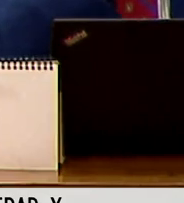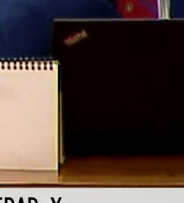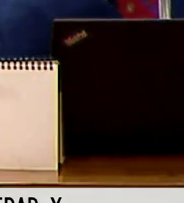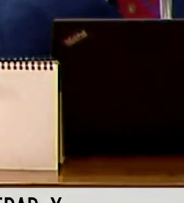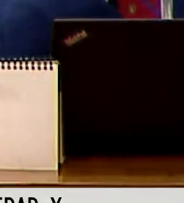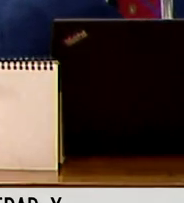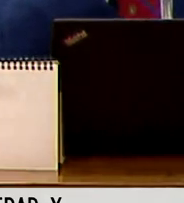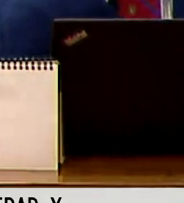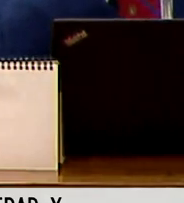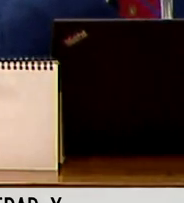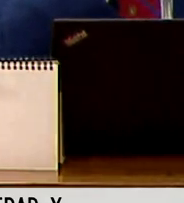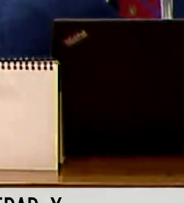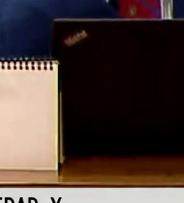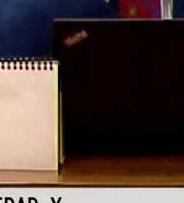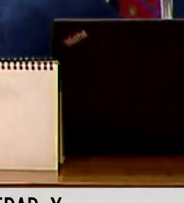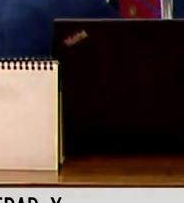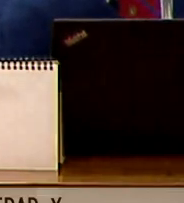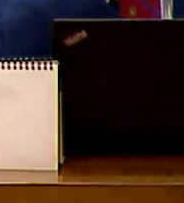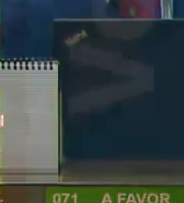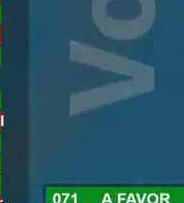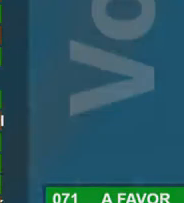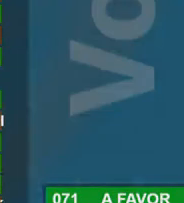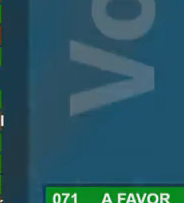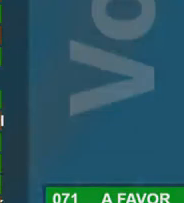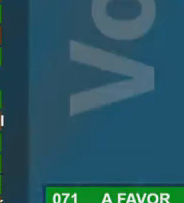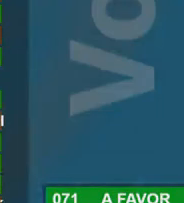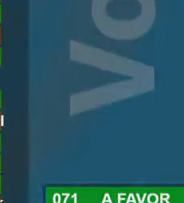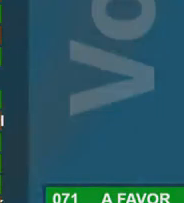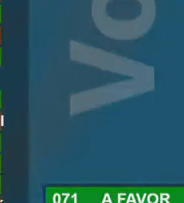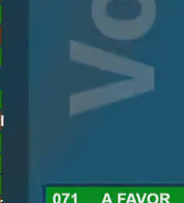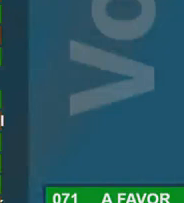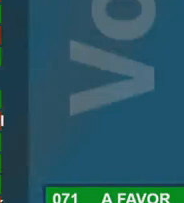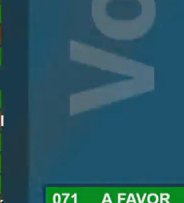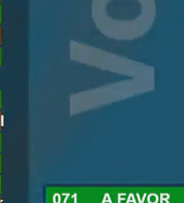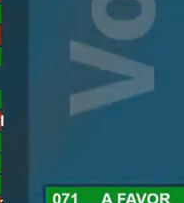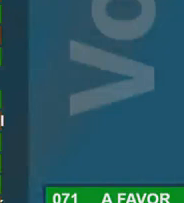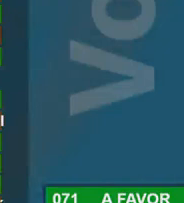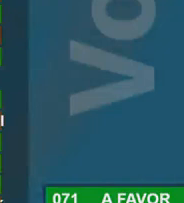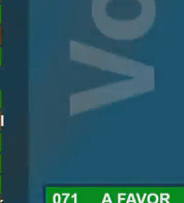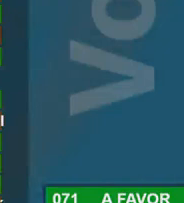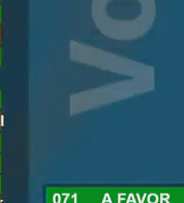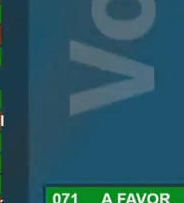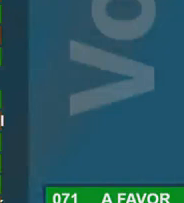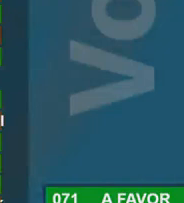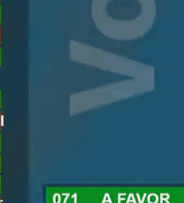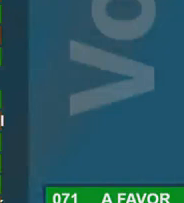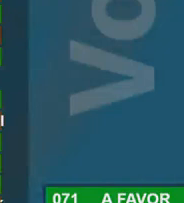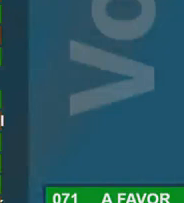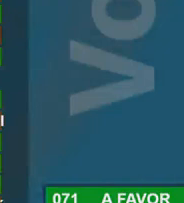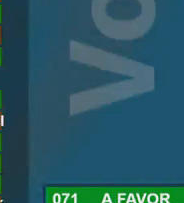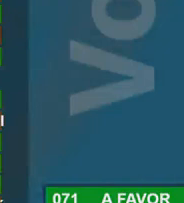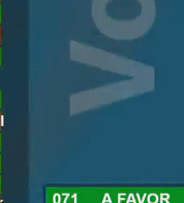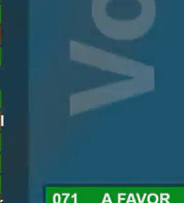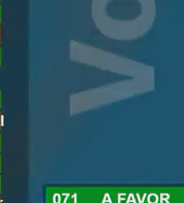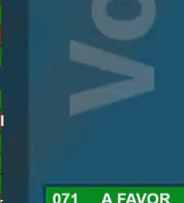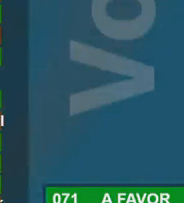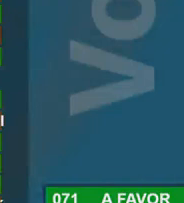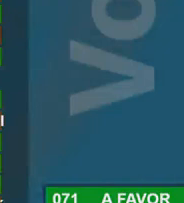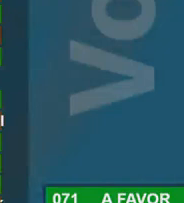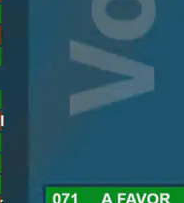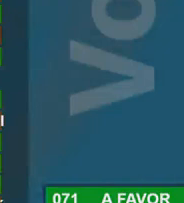resultado de la votación por la afirmativa 71 votos sesenta y tres en contra nueve